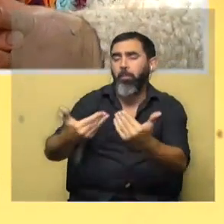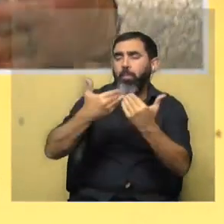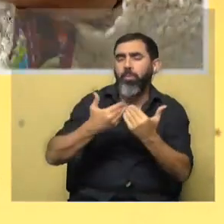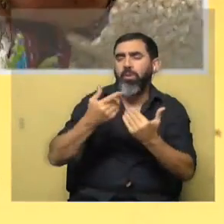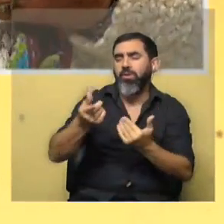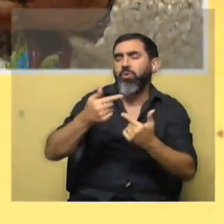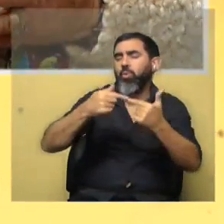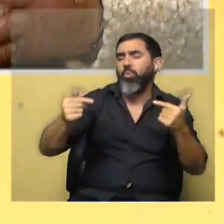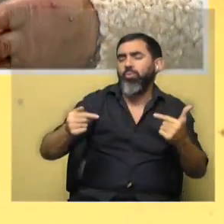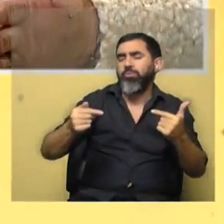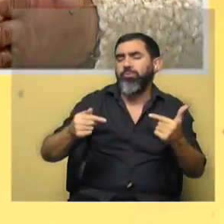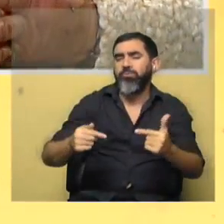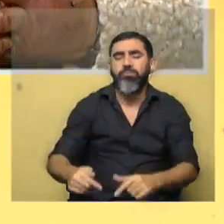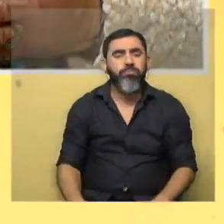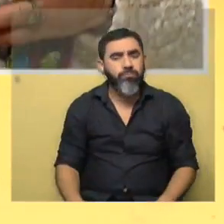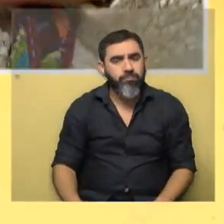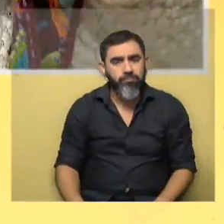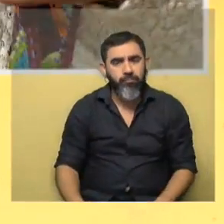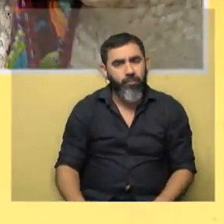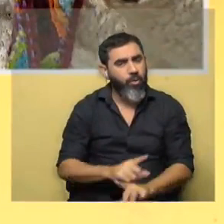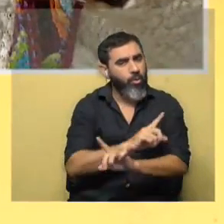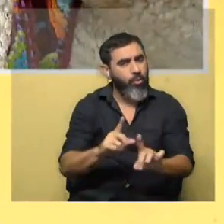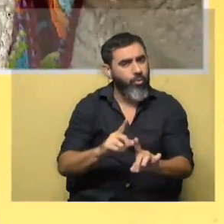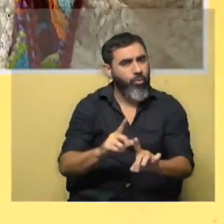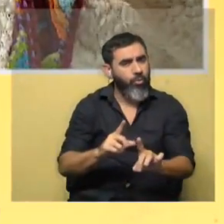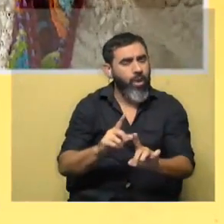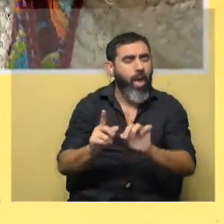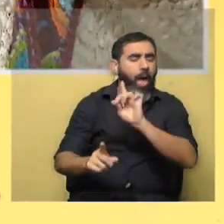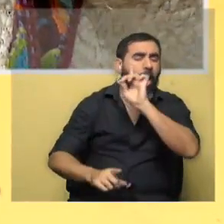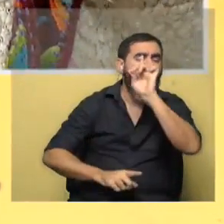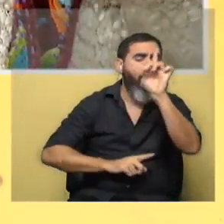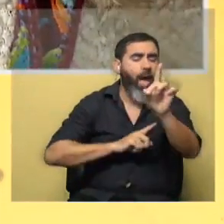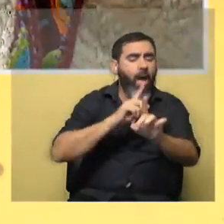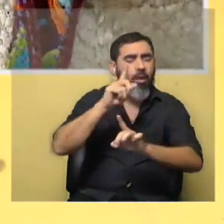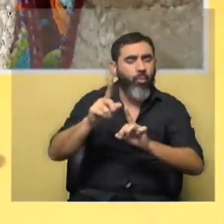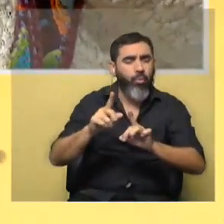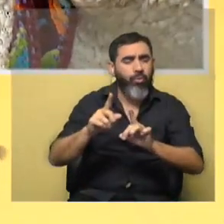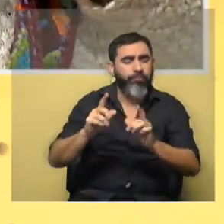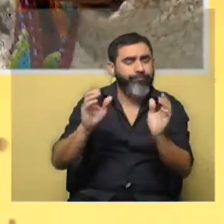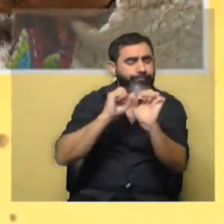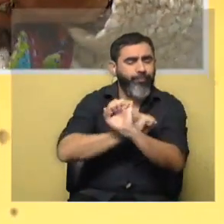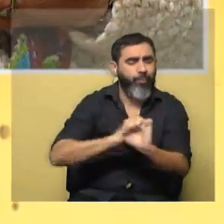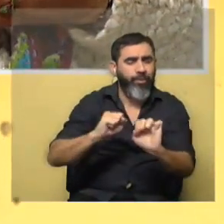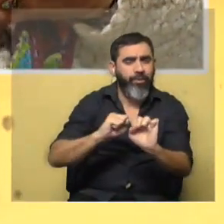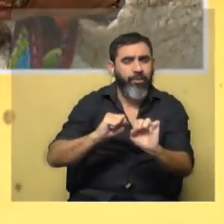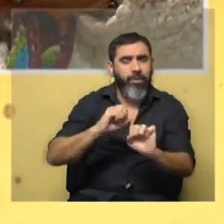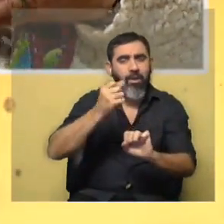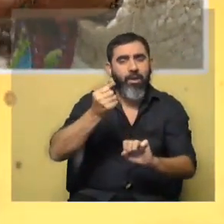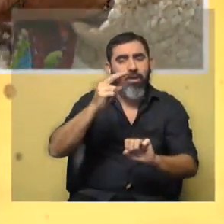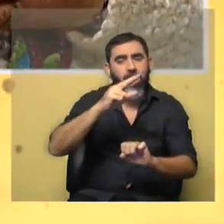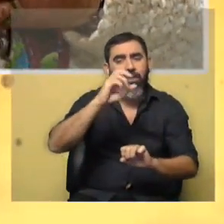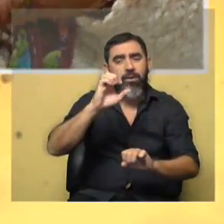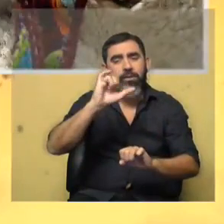esos coralitos que ustedes encuentran, ¿no será que son corales aislados y entonces no hay una posibilidad de formar arrecifes? Bueno,